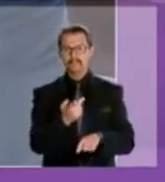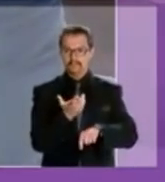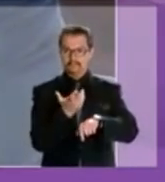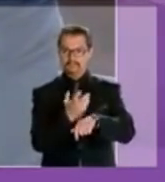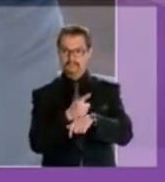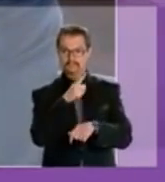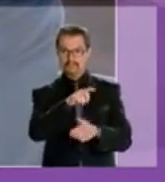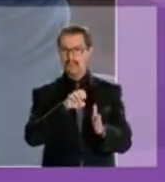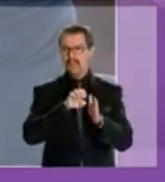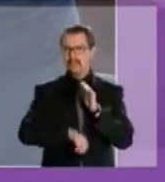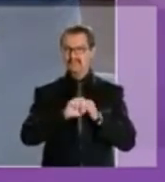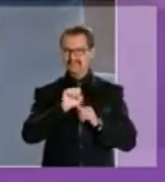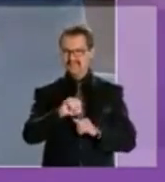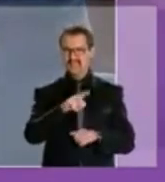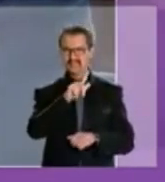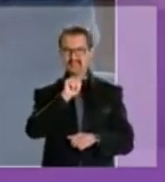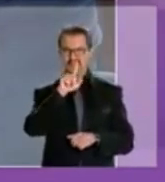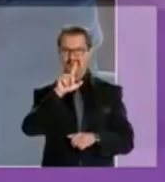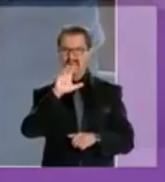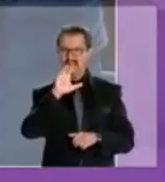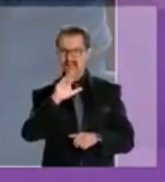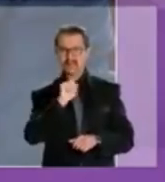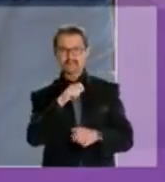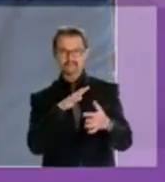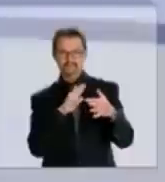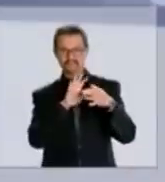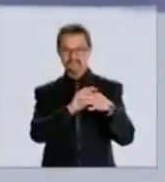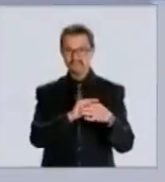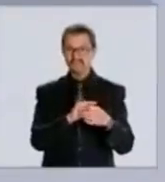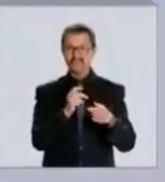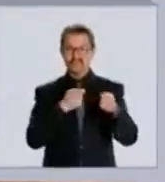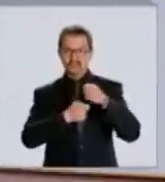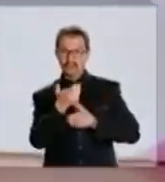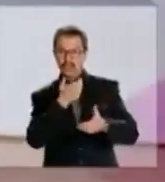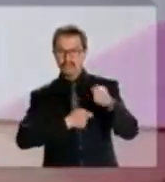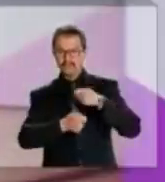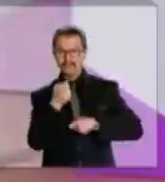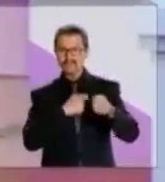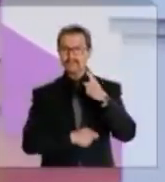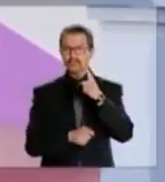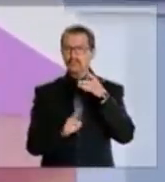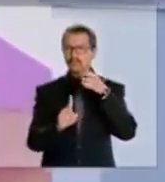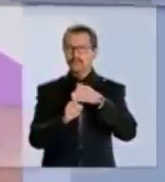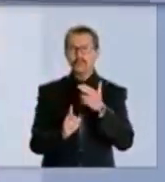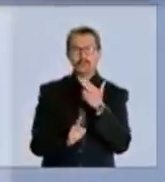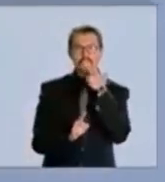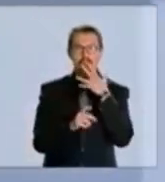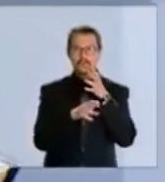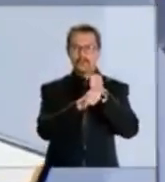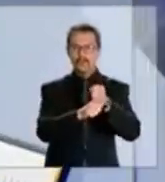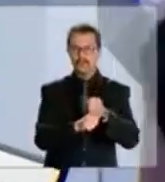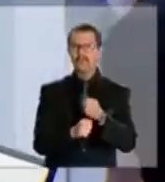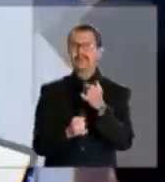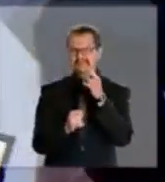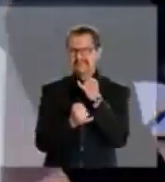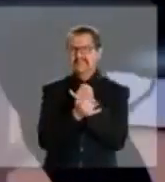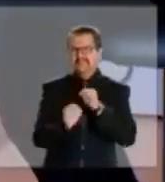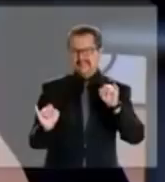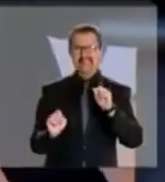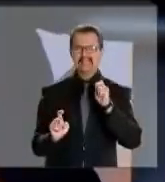al tlc luis ángel muchas gracias por tu pregunta creo que eso es una pregunta clave por un lado por supuesto